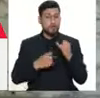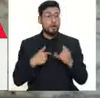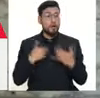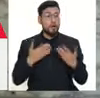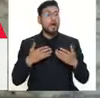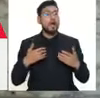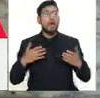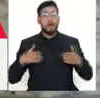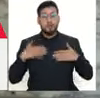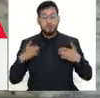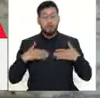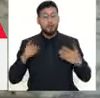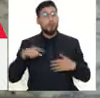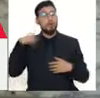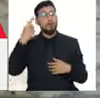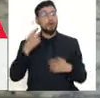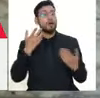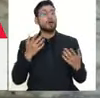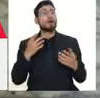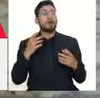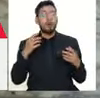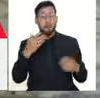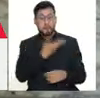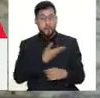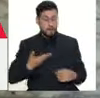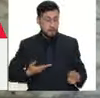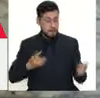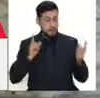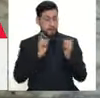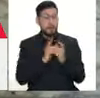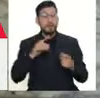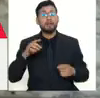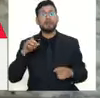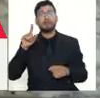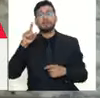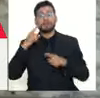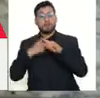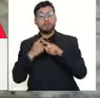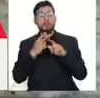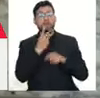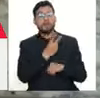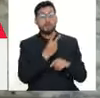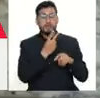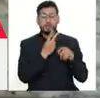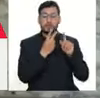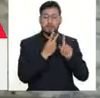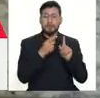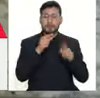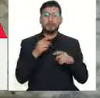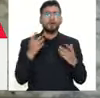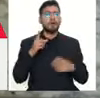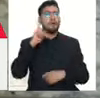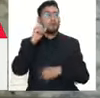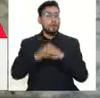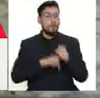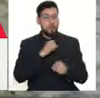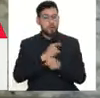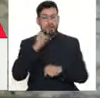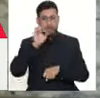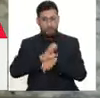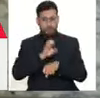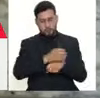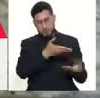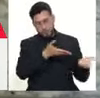grato anunciar que el próximo encuentro presidencial y 16º Gabinete Binacional se efectuará el próximo año en el